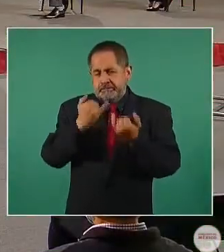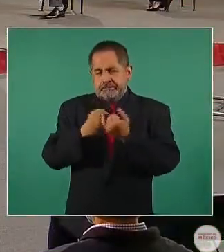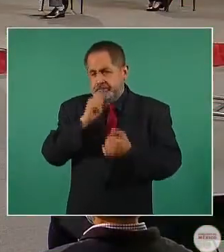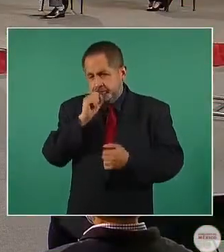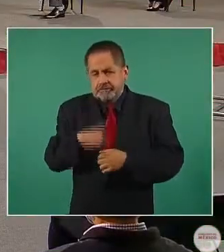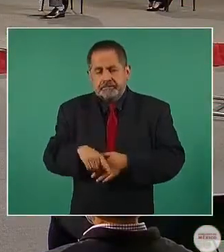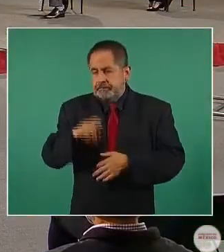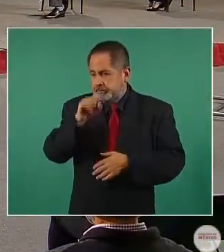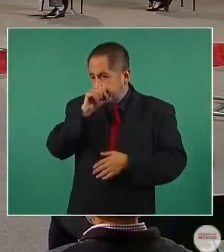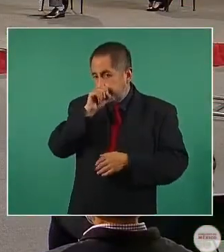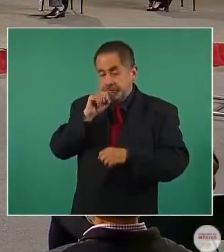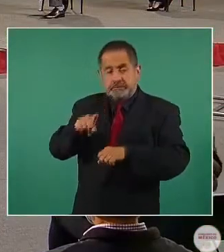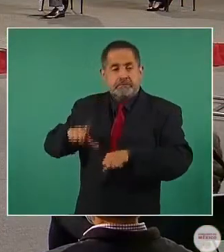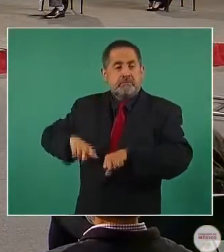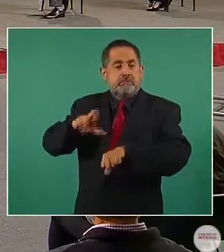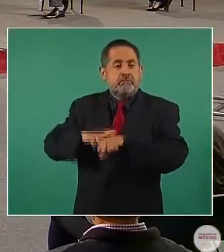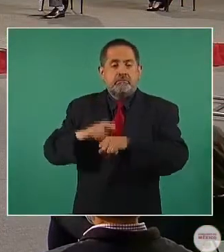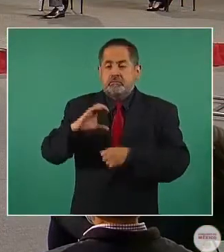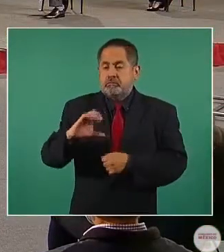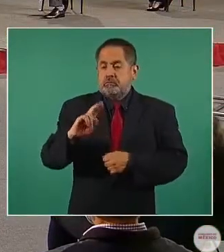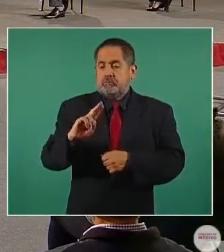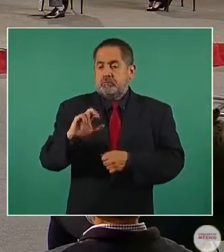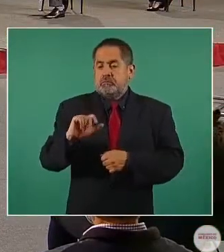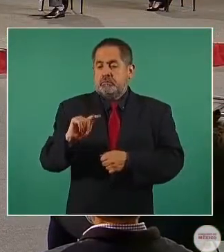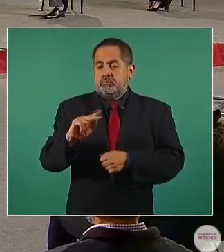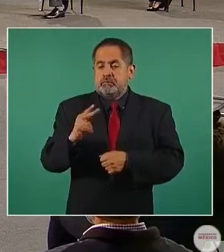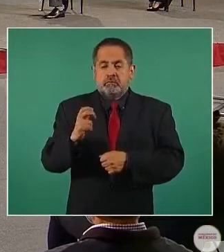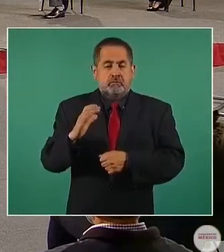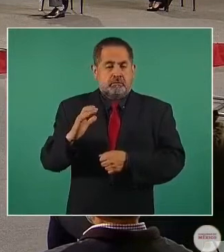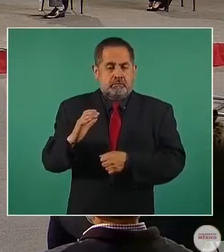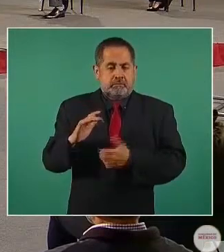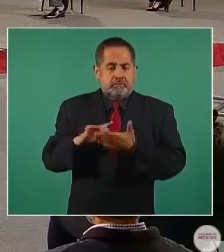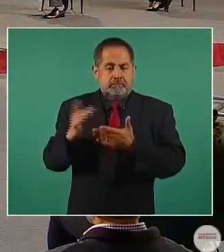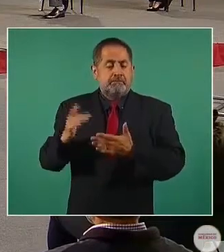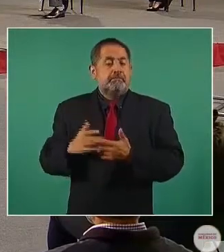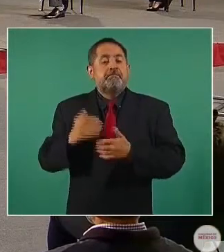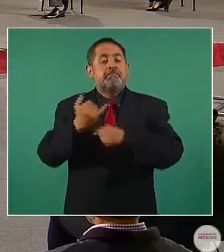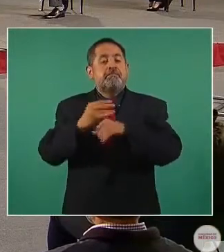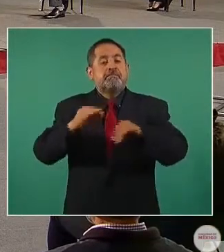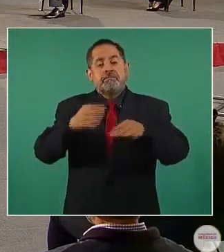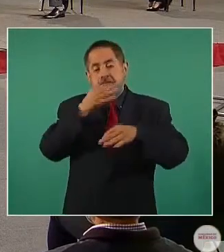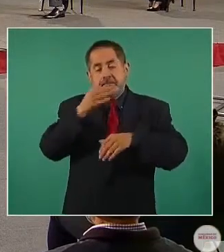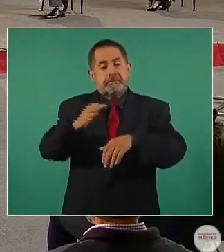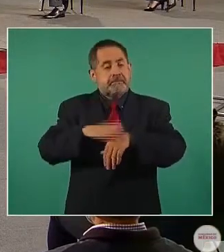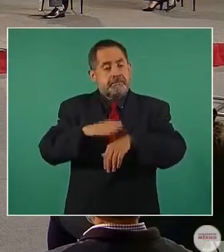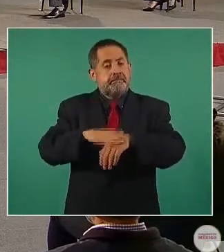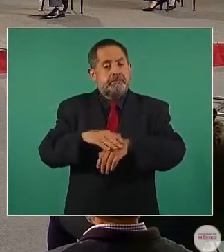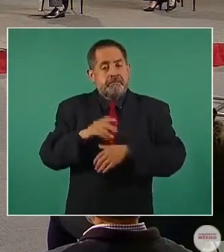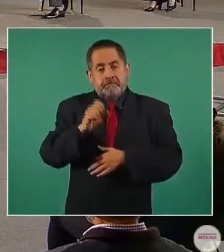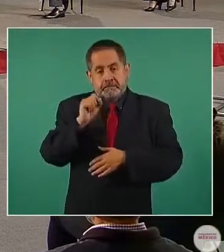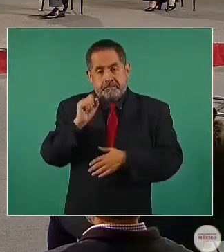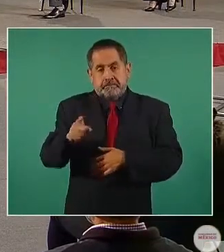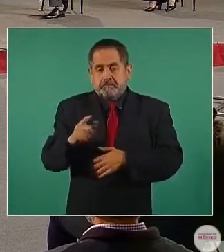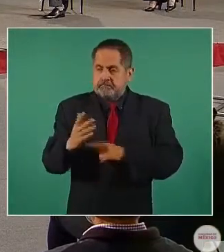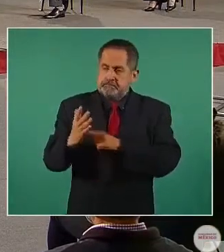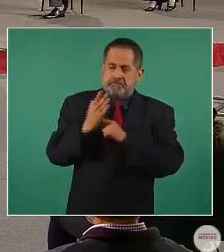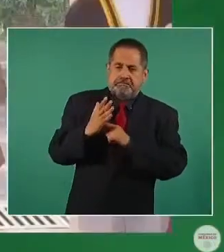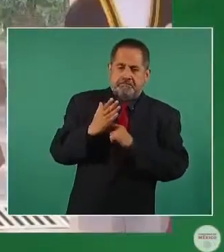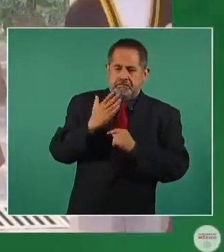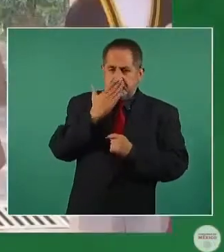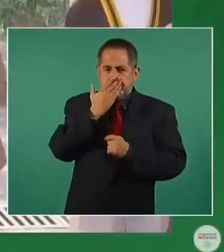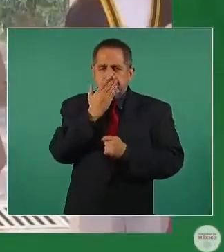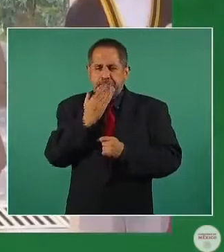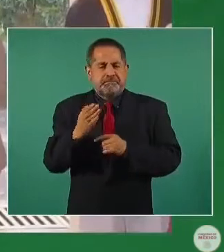gobernador Cuitláhuac García, a quien agradezco mucho, señor presidente, le informo que ha dado una muestra de